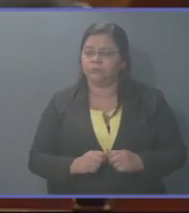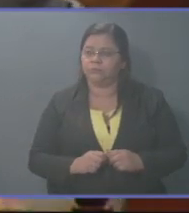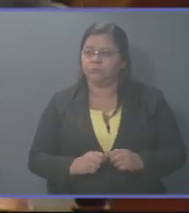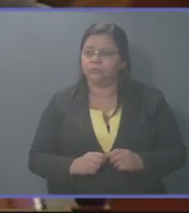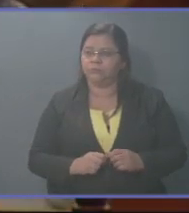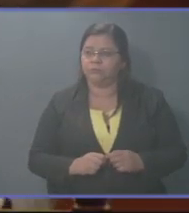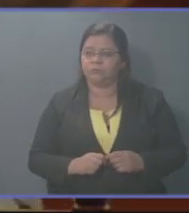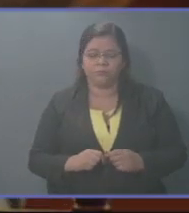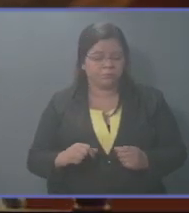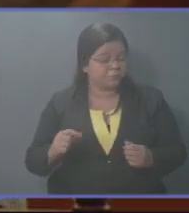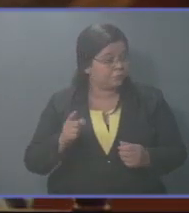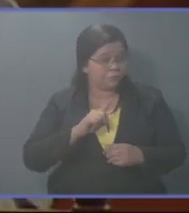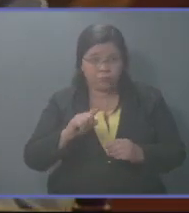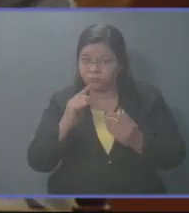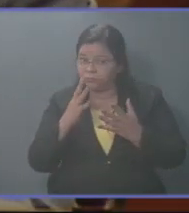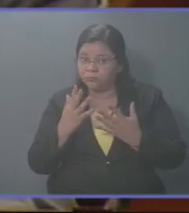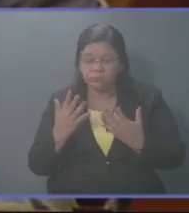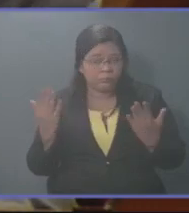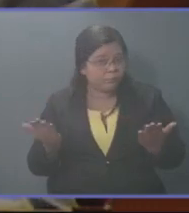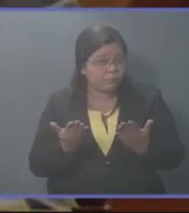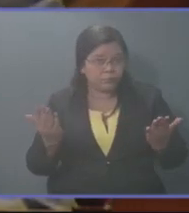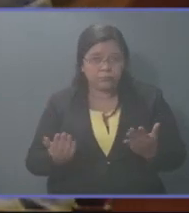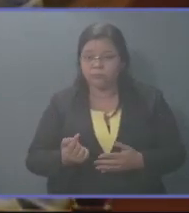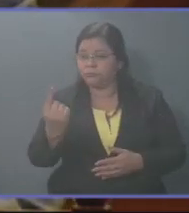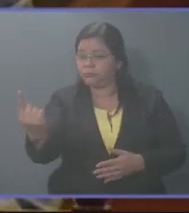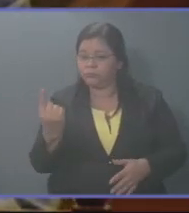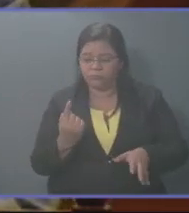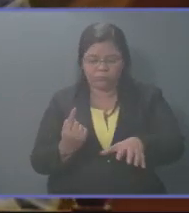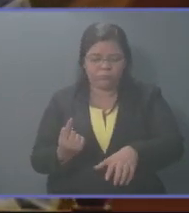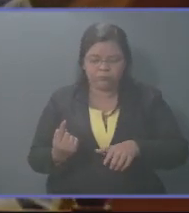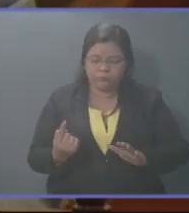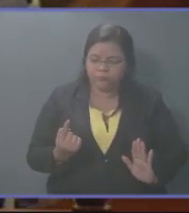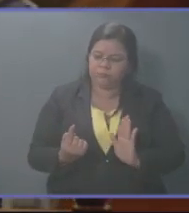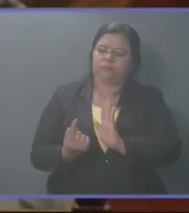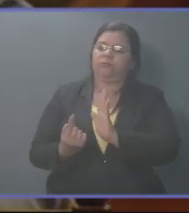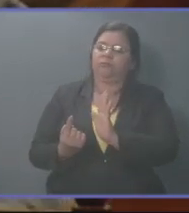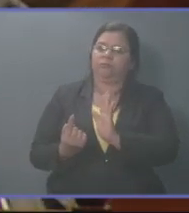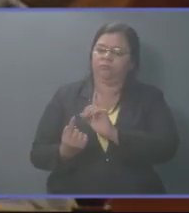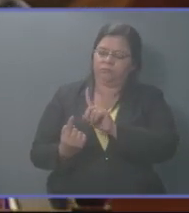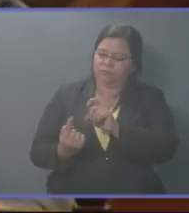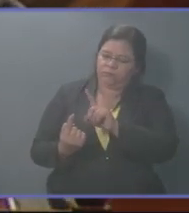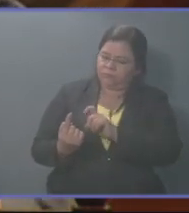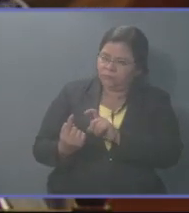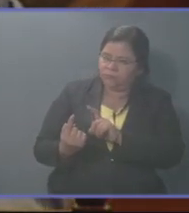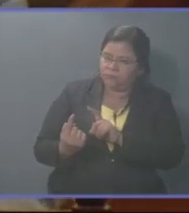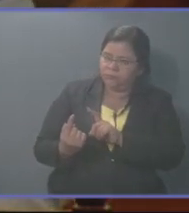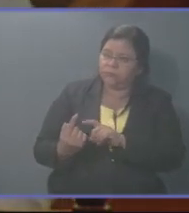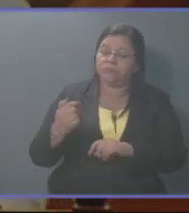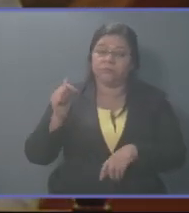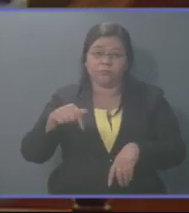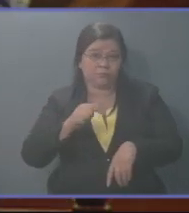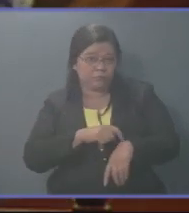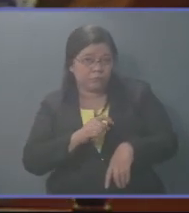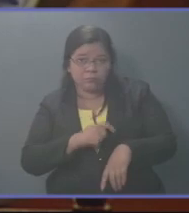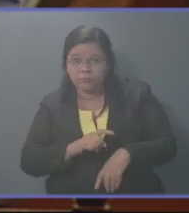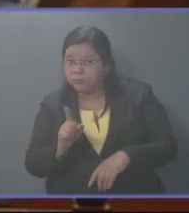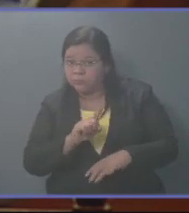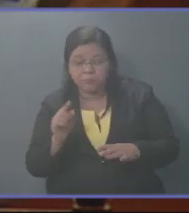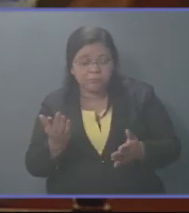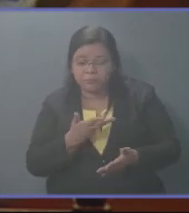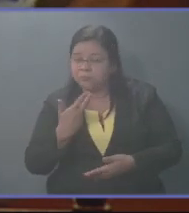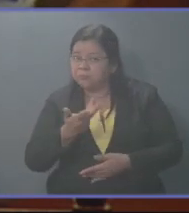El no hacer una interpelación de este tipo, el no actuar en este momento,